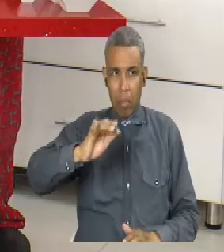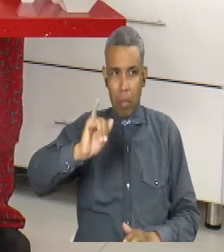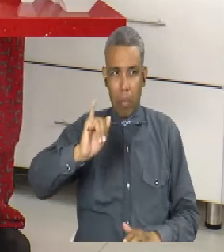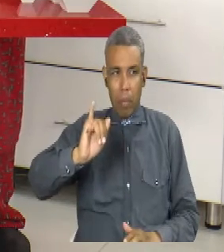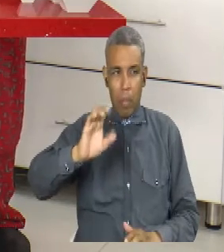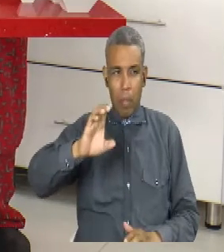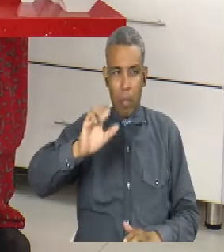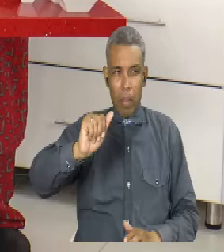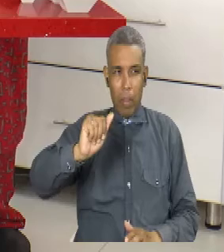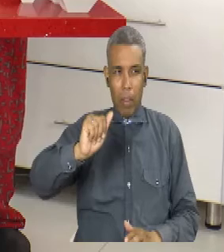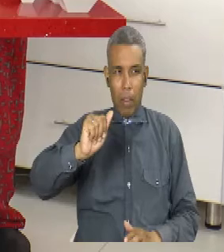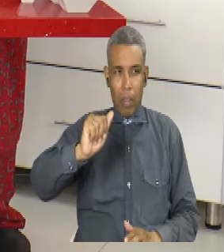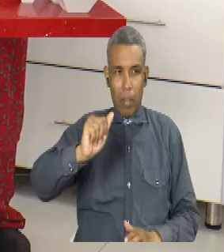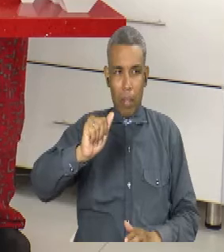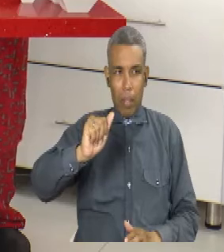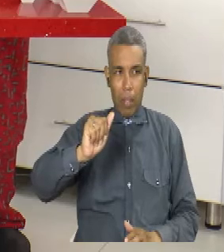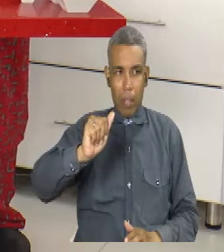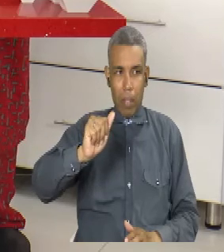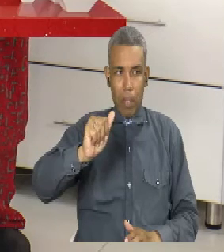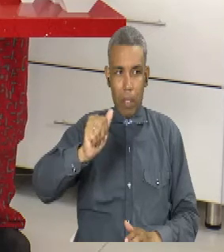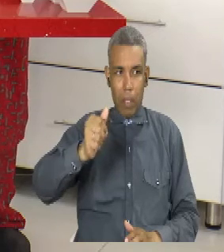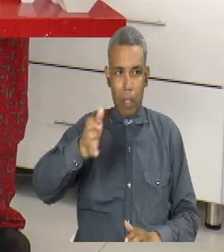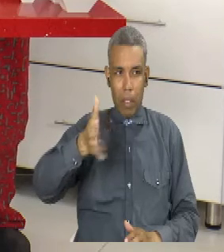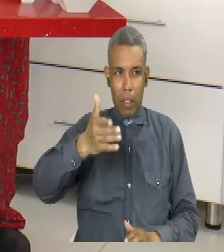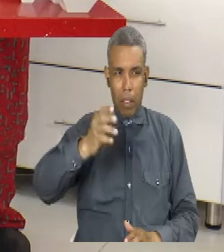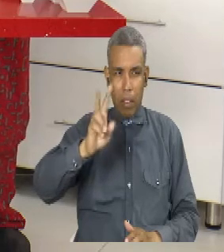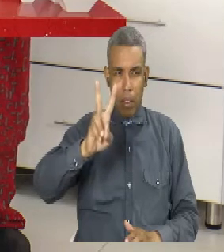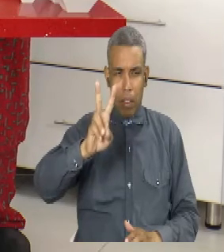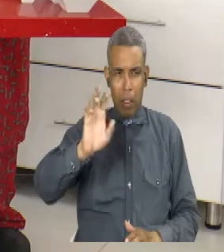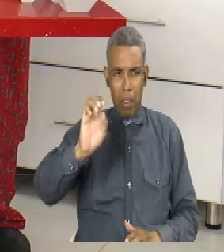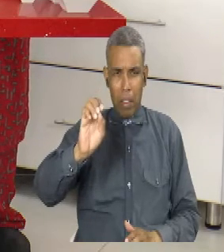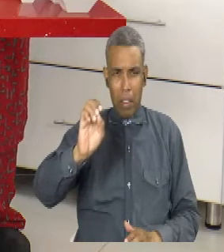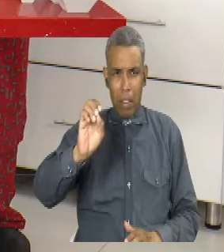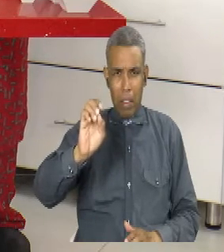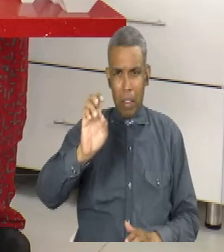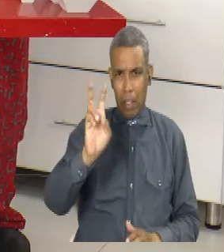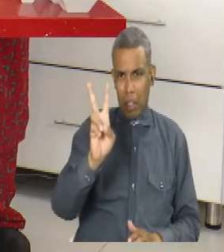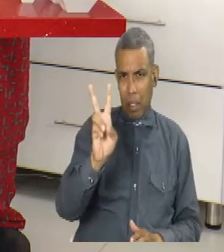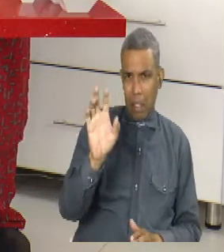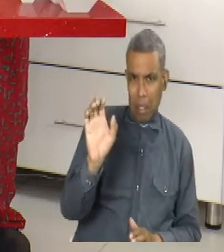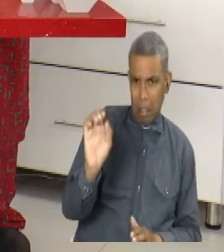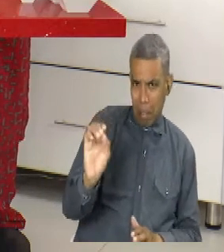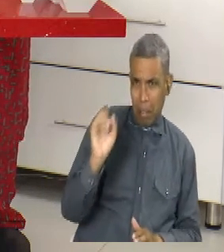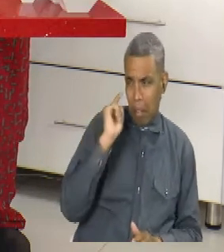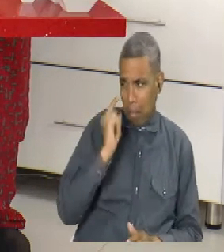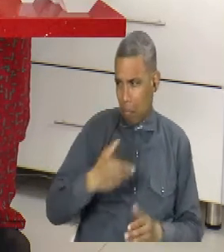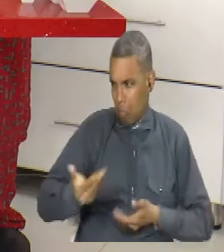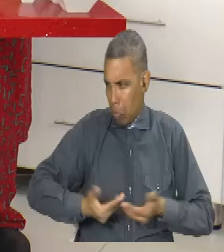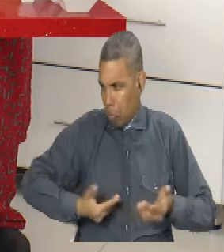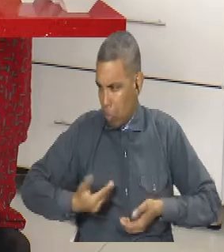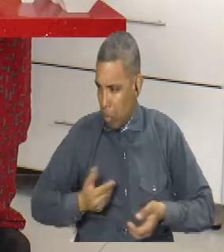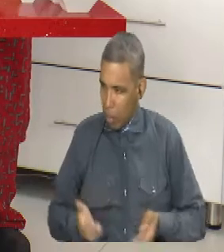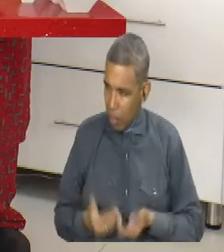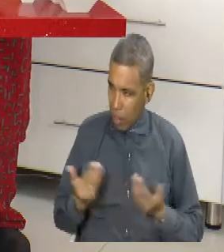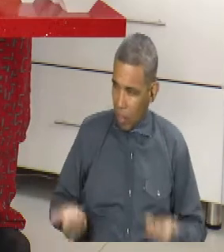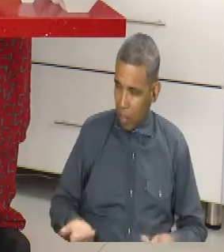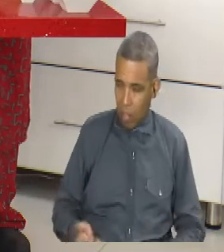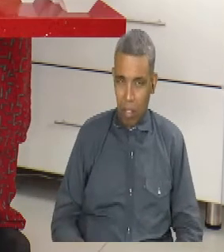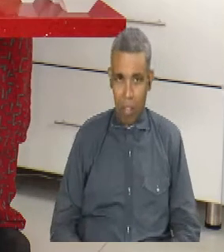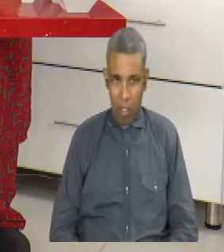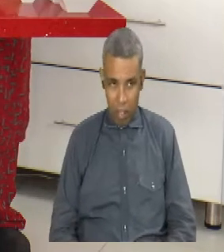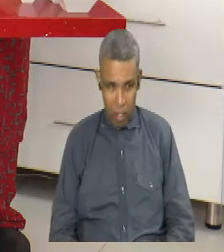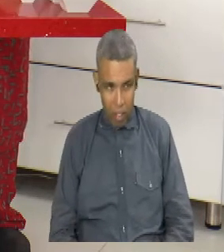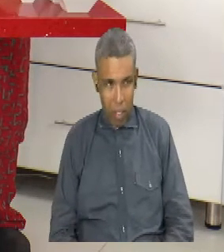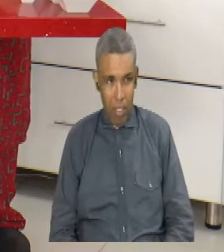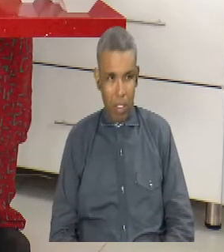diferente para la gente barranqueña. Sí, es algo precisamente, es un servicio diferente. Hoy